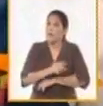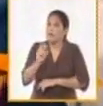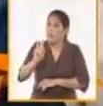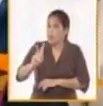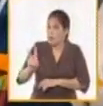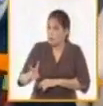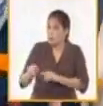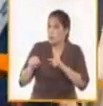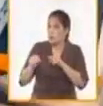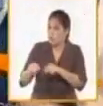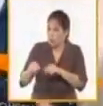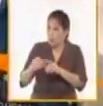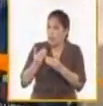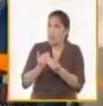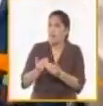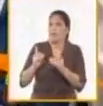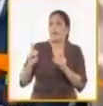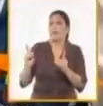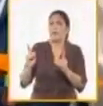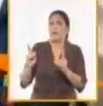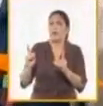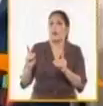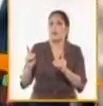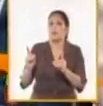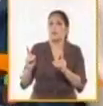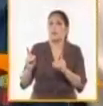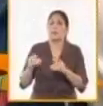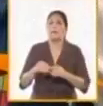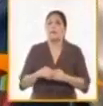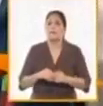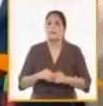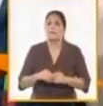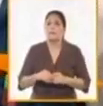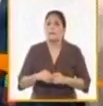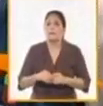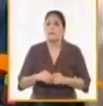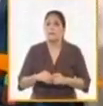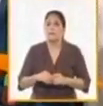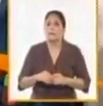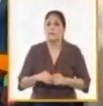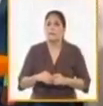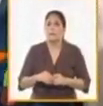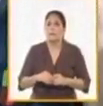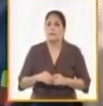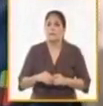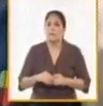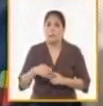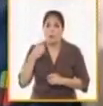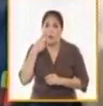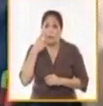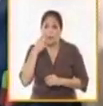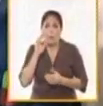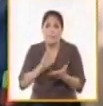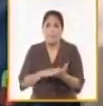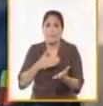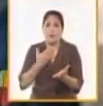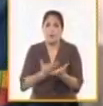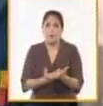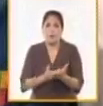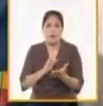donde la democracia no está en su mejor estado, para decirlo de esta manera, hay una propuesta aquí